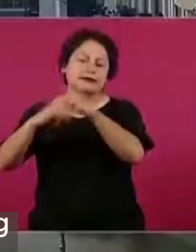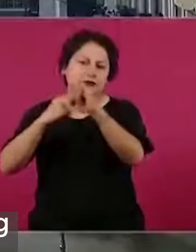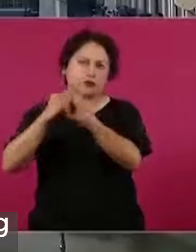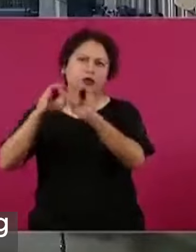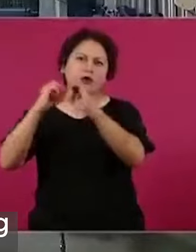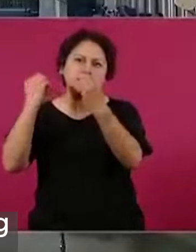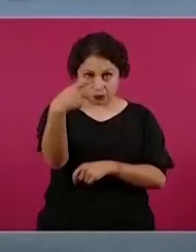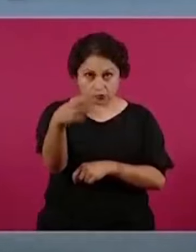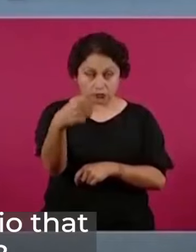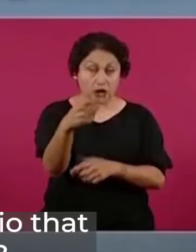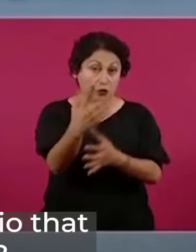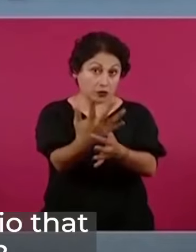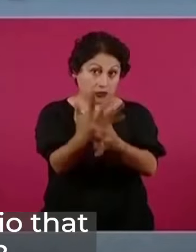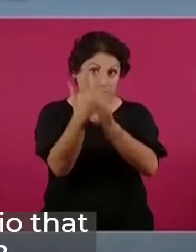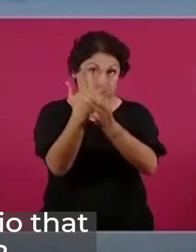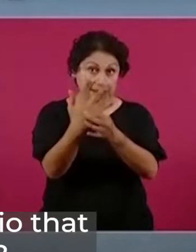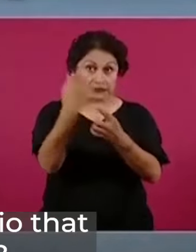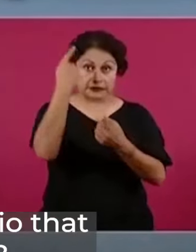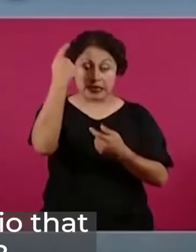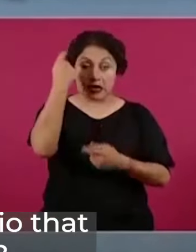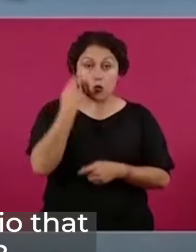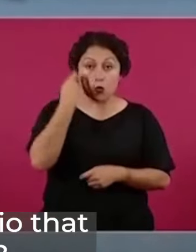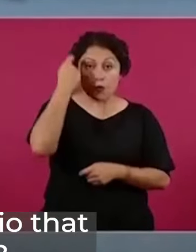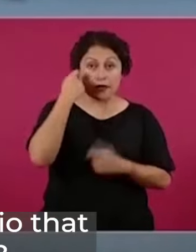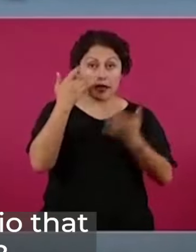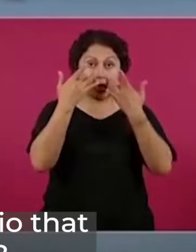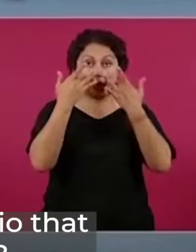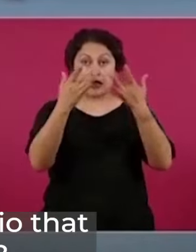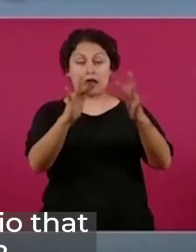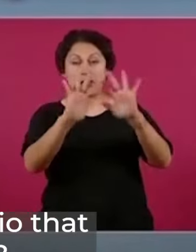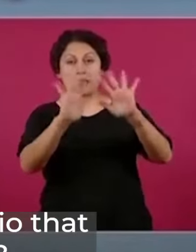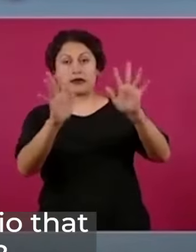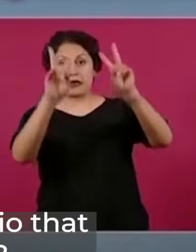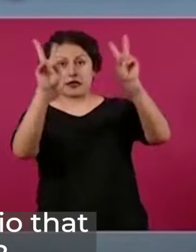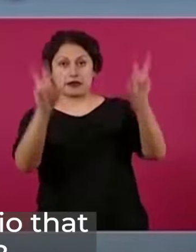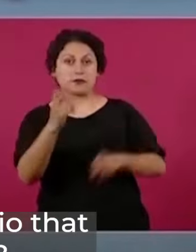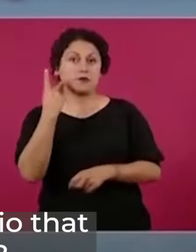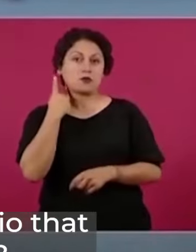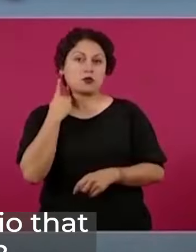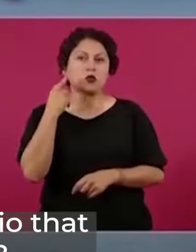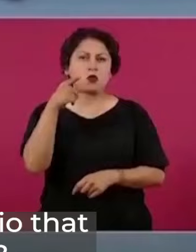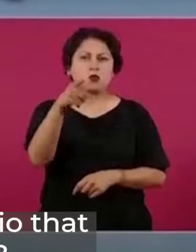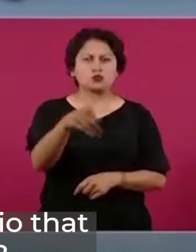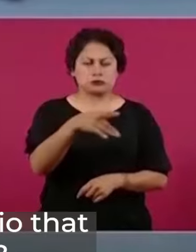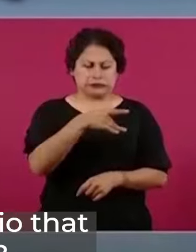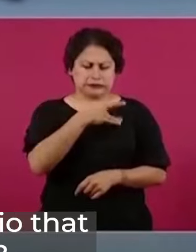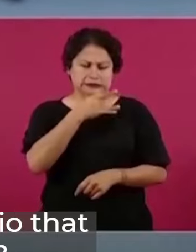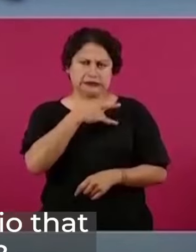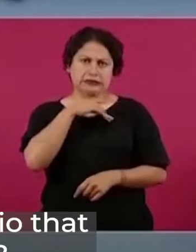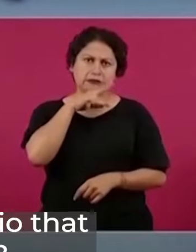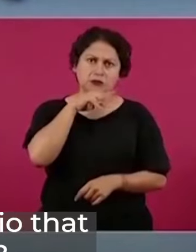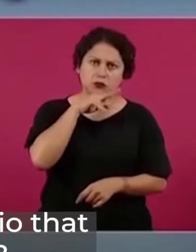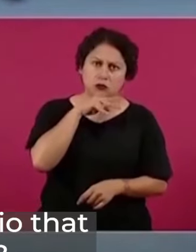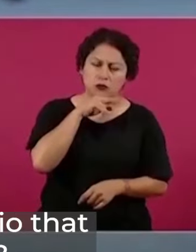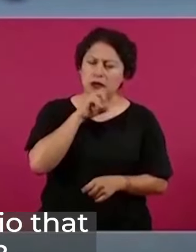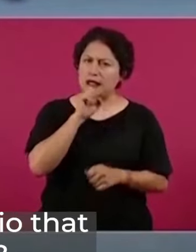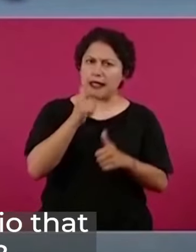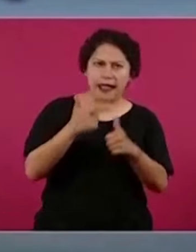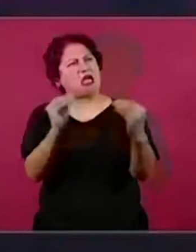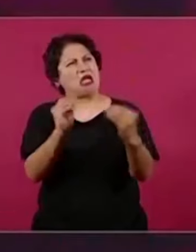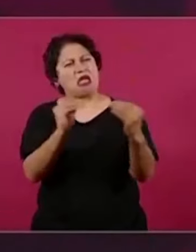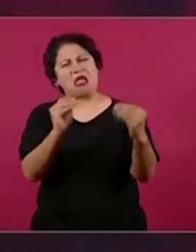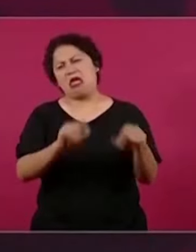en el congreso e le preocupa o le inquieta el escenario que le podría heredar a la próxima